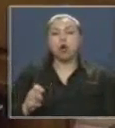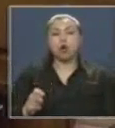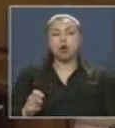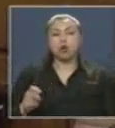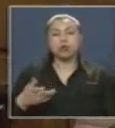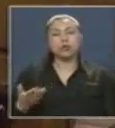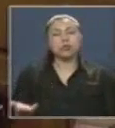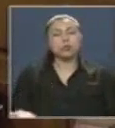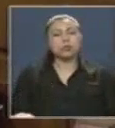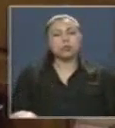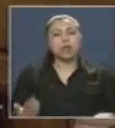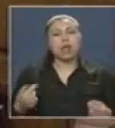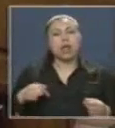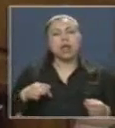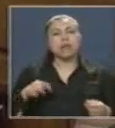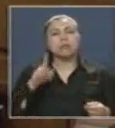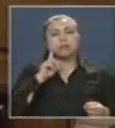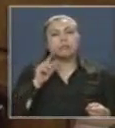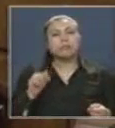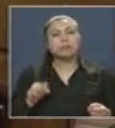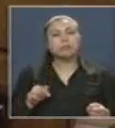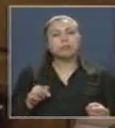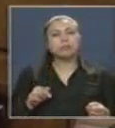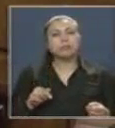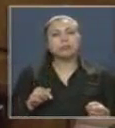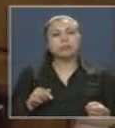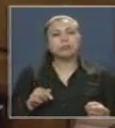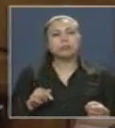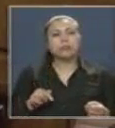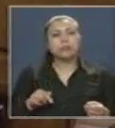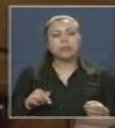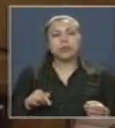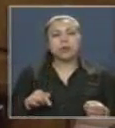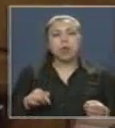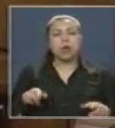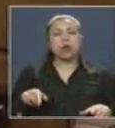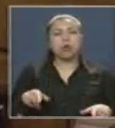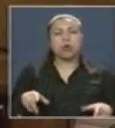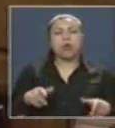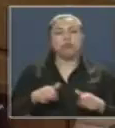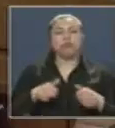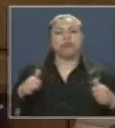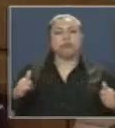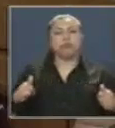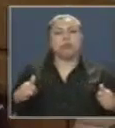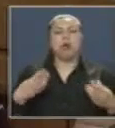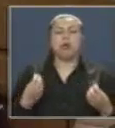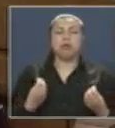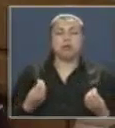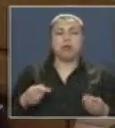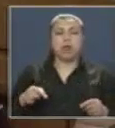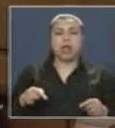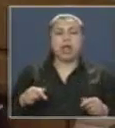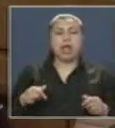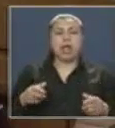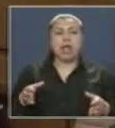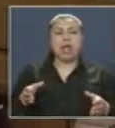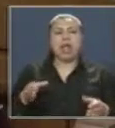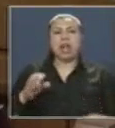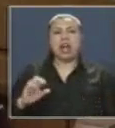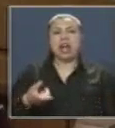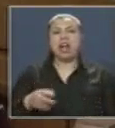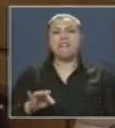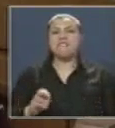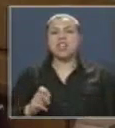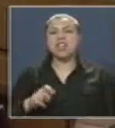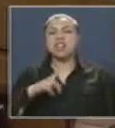presidente? La verdad que hemos tenido un gabinete en la región de Los Lagos que ha dejado bastante que desear, el gabinete del intendente Harry